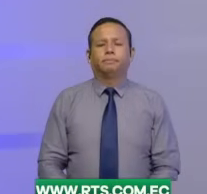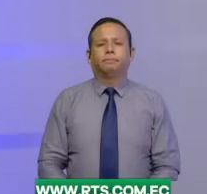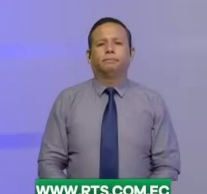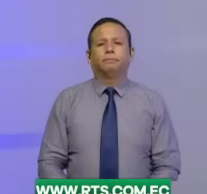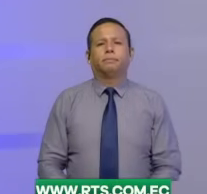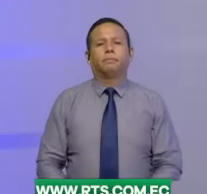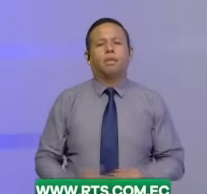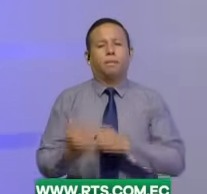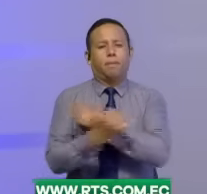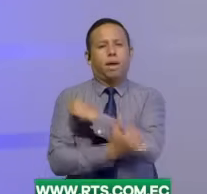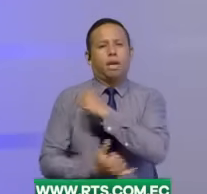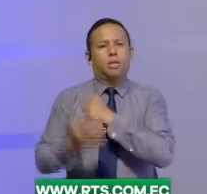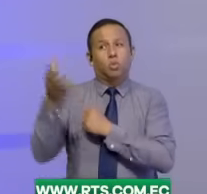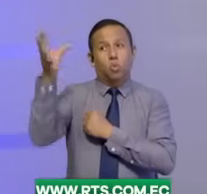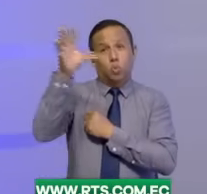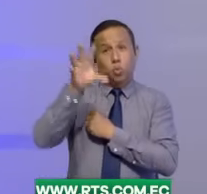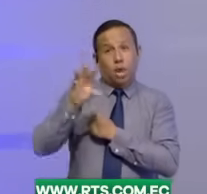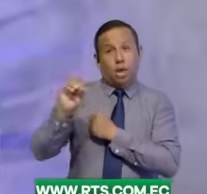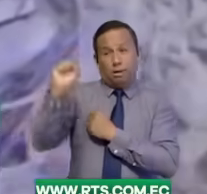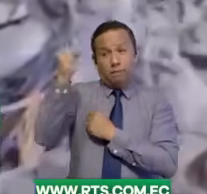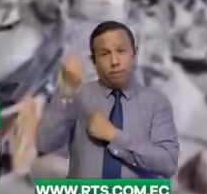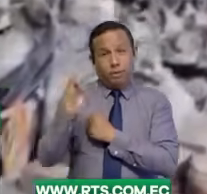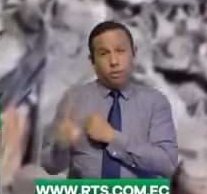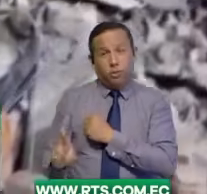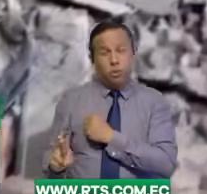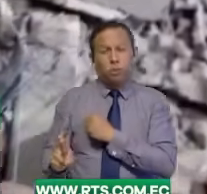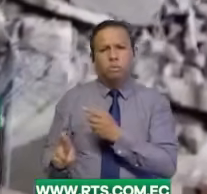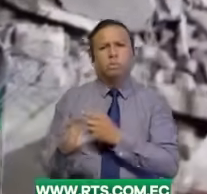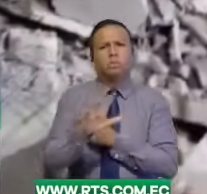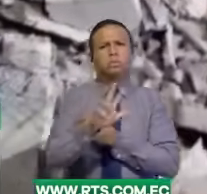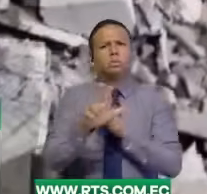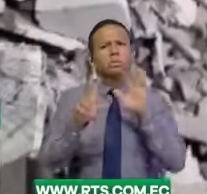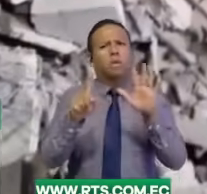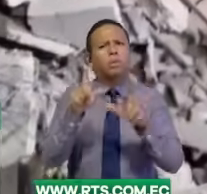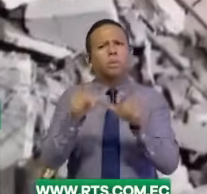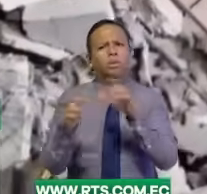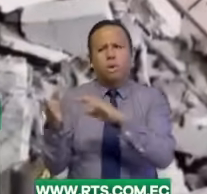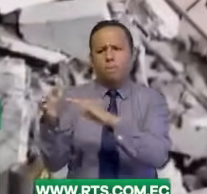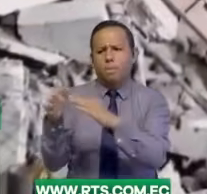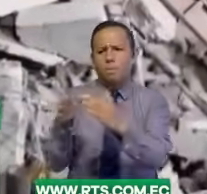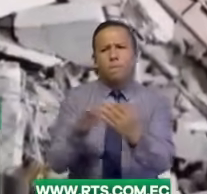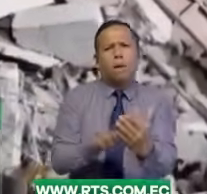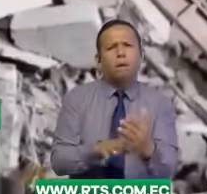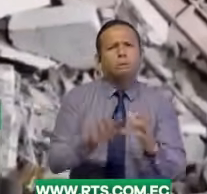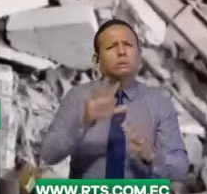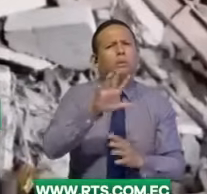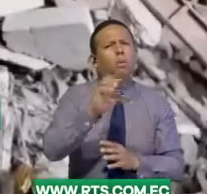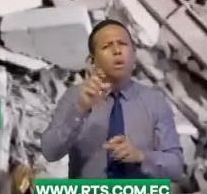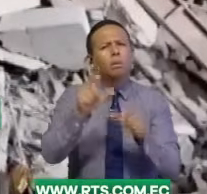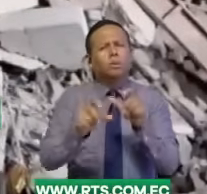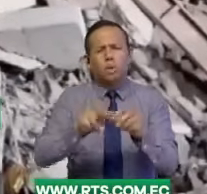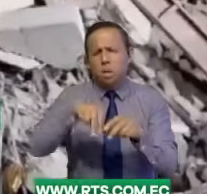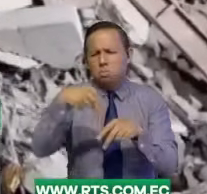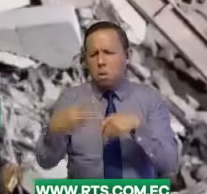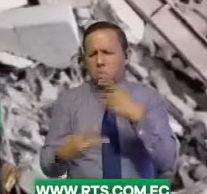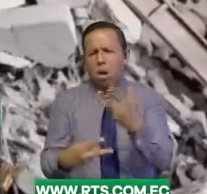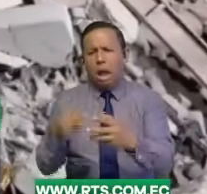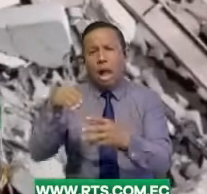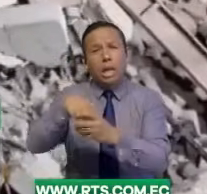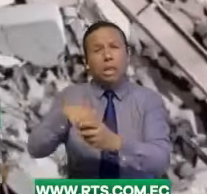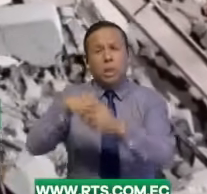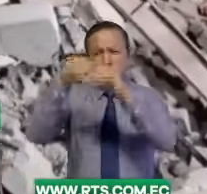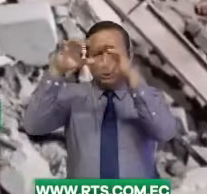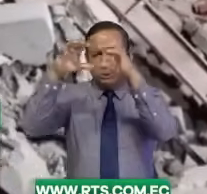En Sudáfrica, 6 personas murieron y 50 están desaparecidas tras el derrumbe de un edificio en construcción en la ciudad de